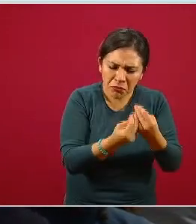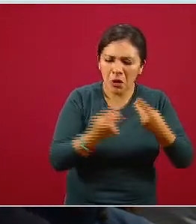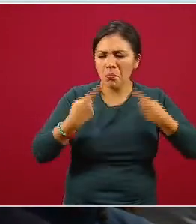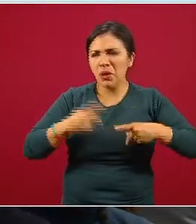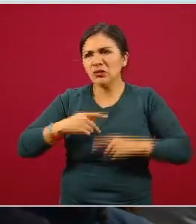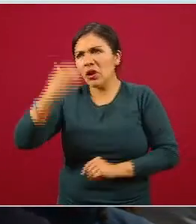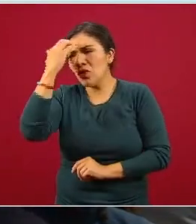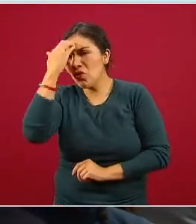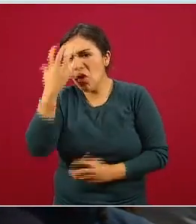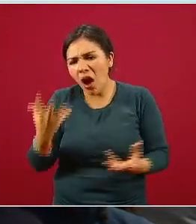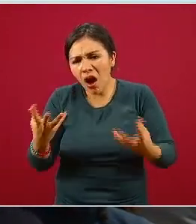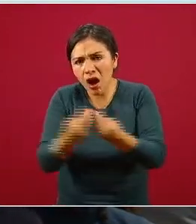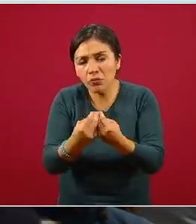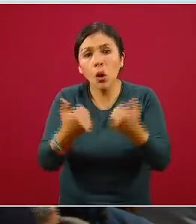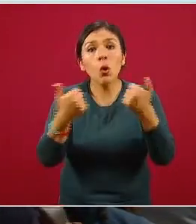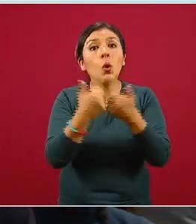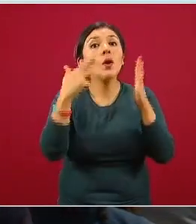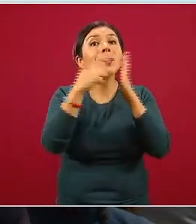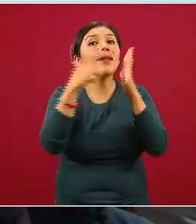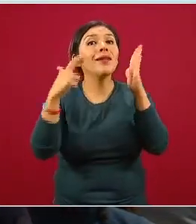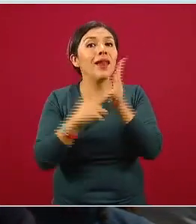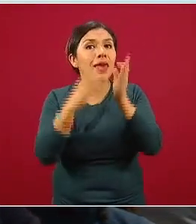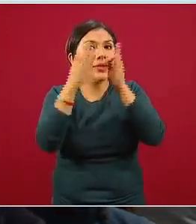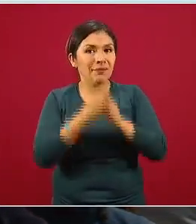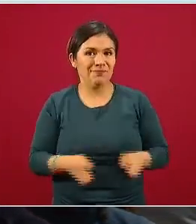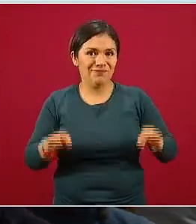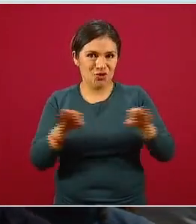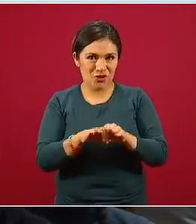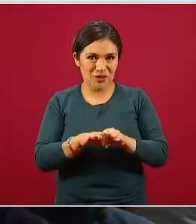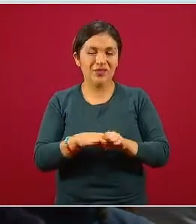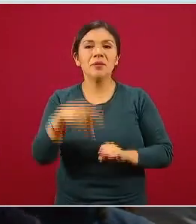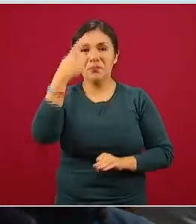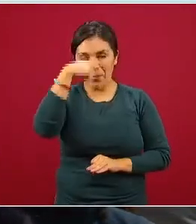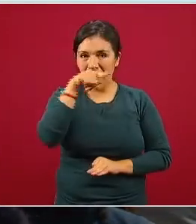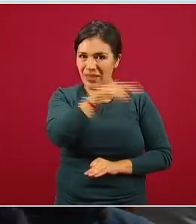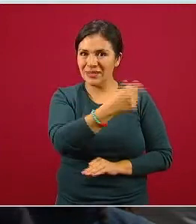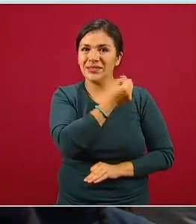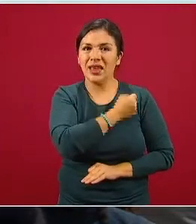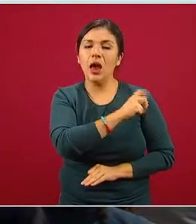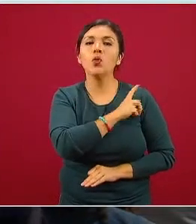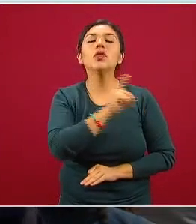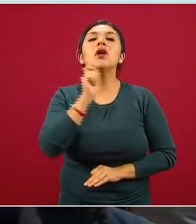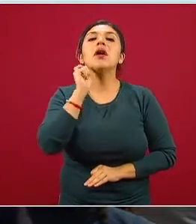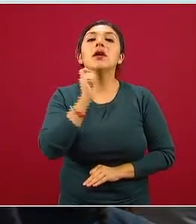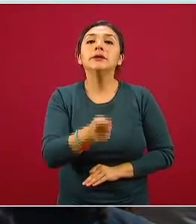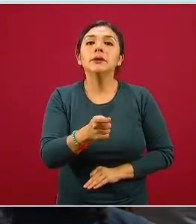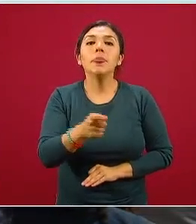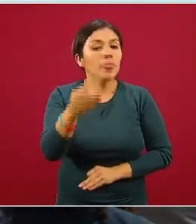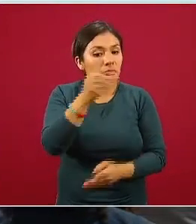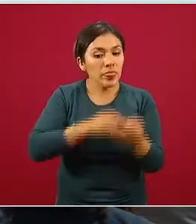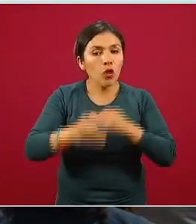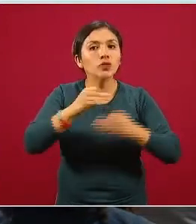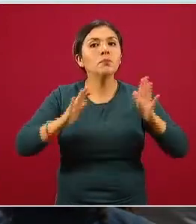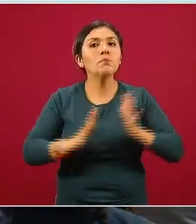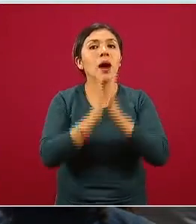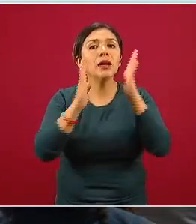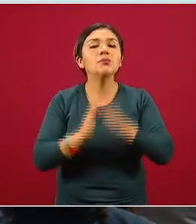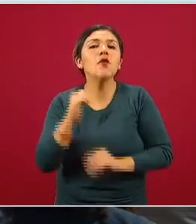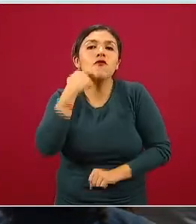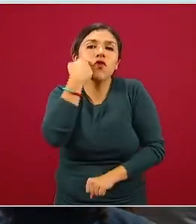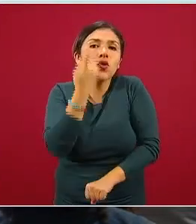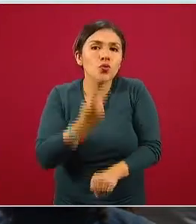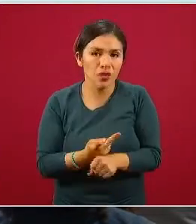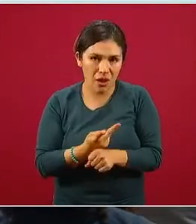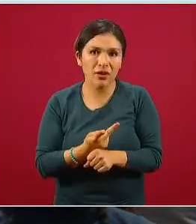conocidos, con reglas fundamentales. Esto es para el sector salud, que es la participación sea